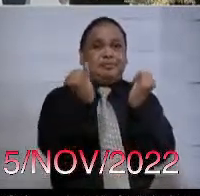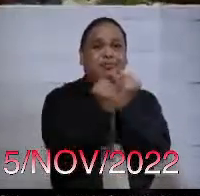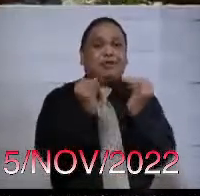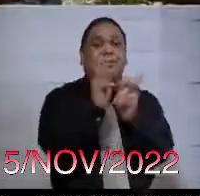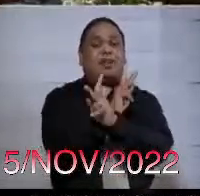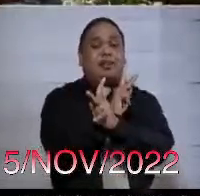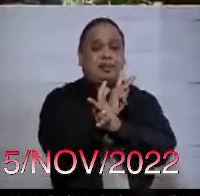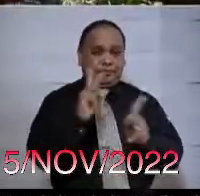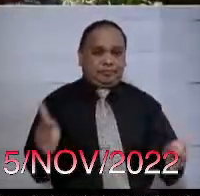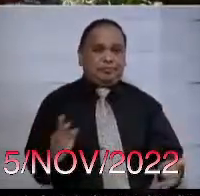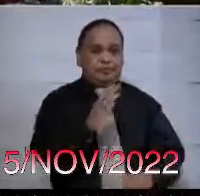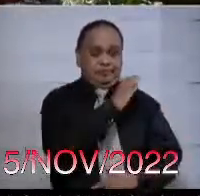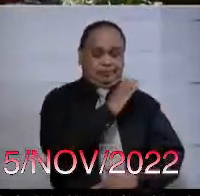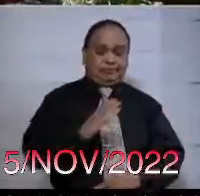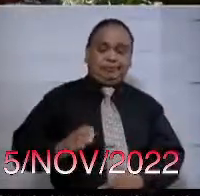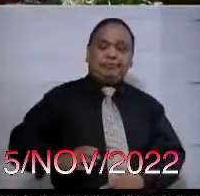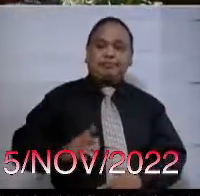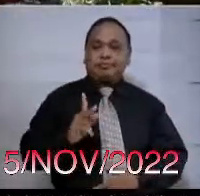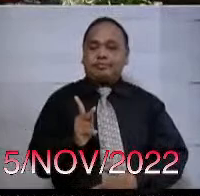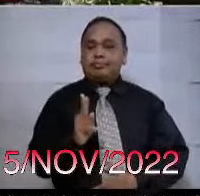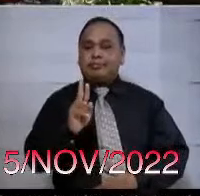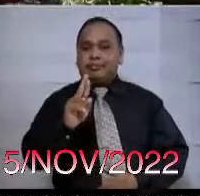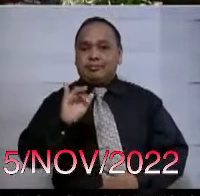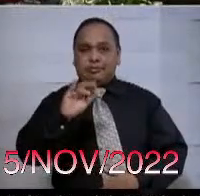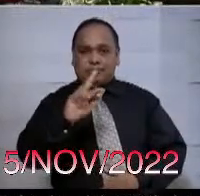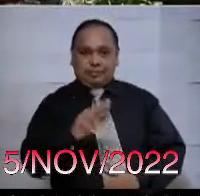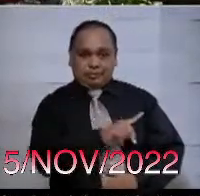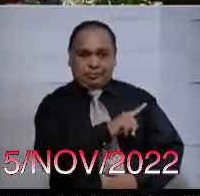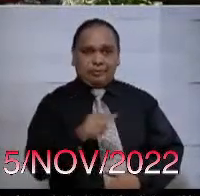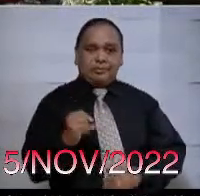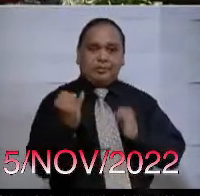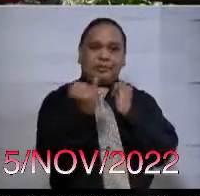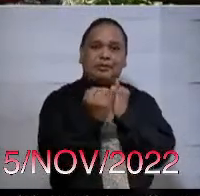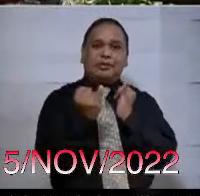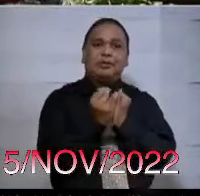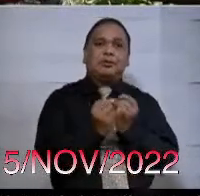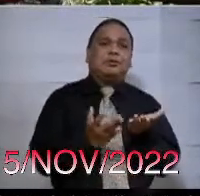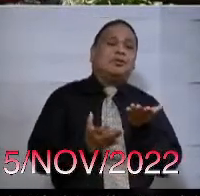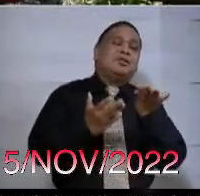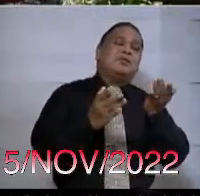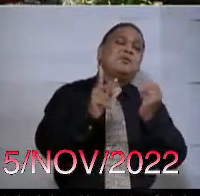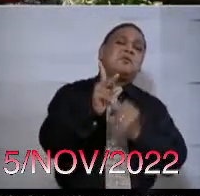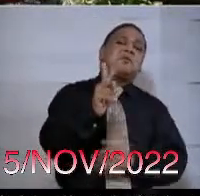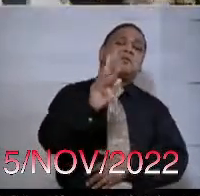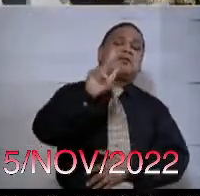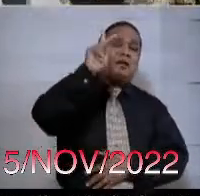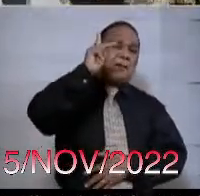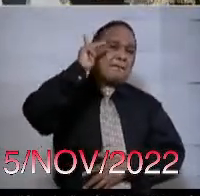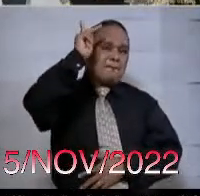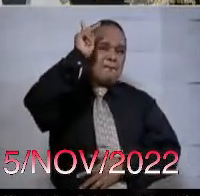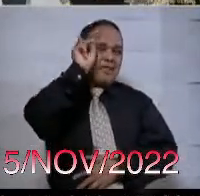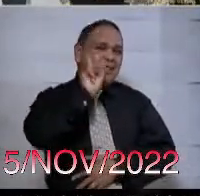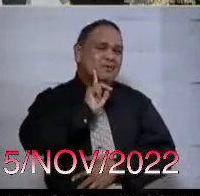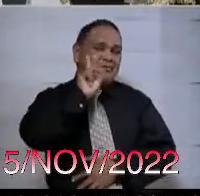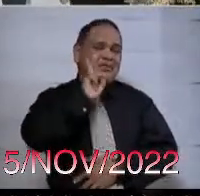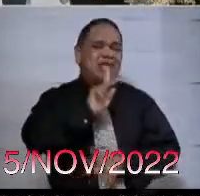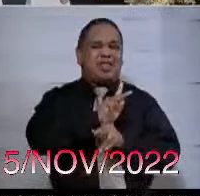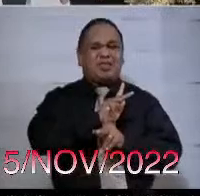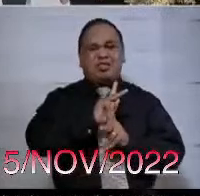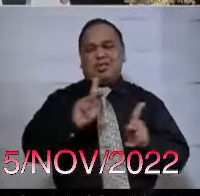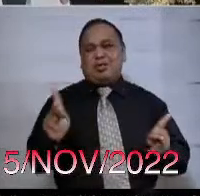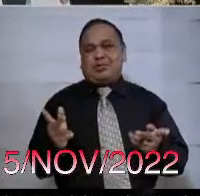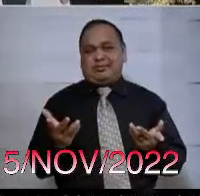los candidatos pluris y las lindas pluris y princesas, amigos y primera, claro, todo lo que él